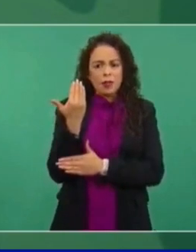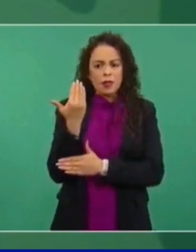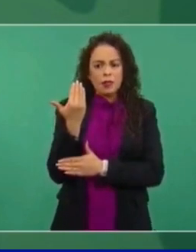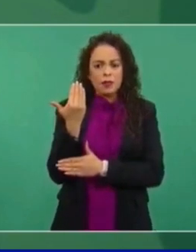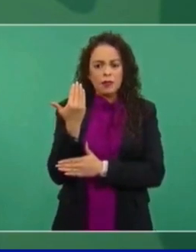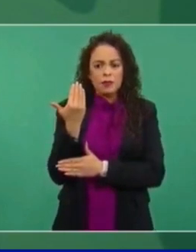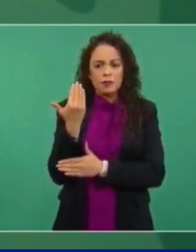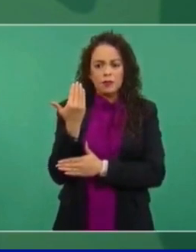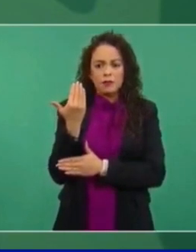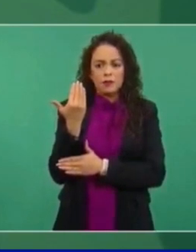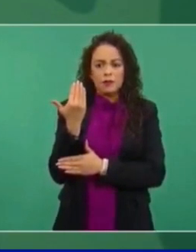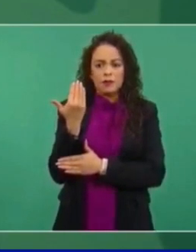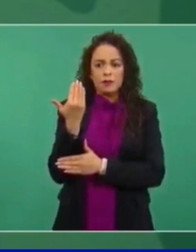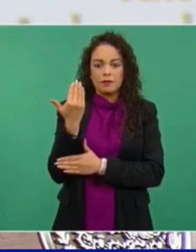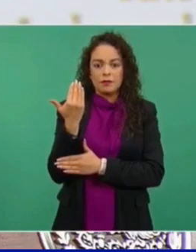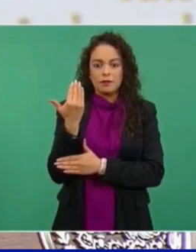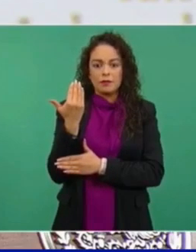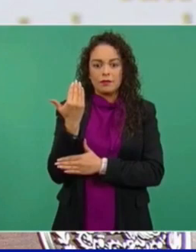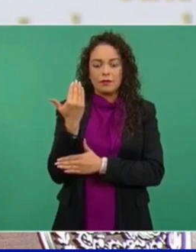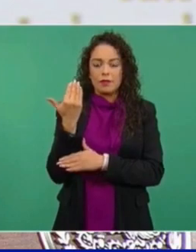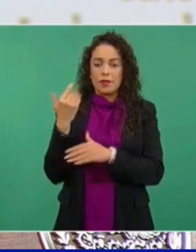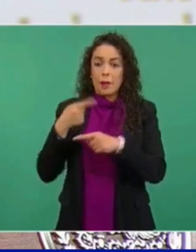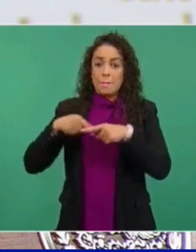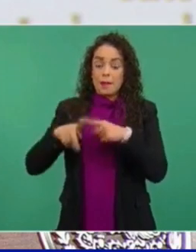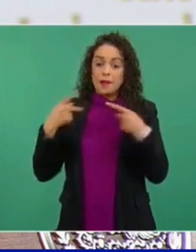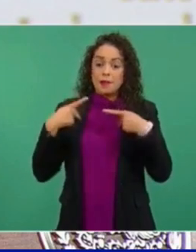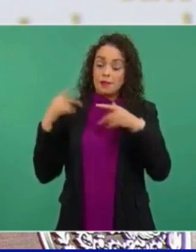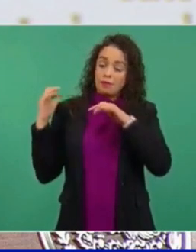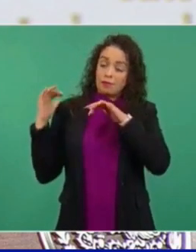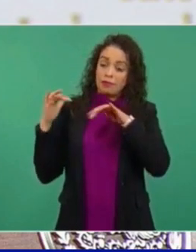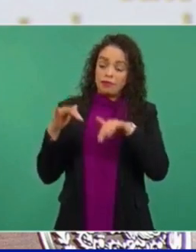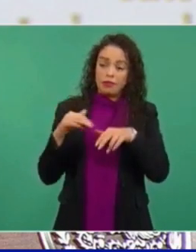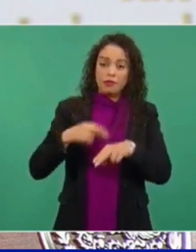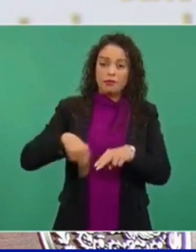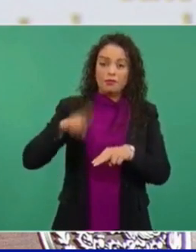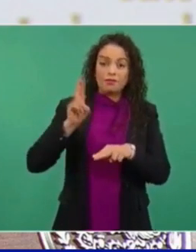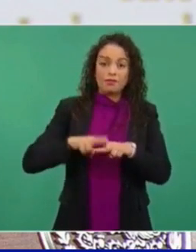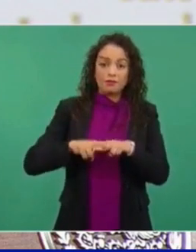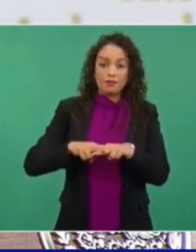a las 5, empezaron a llegar y a sentarse